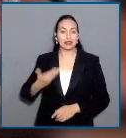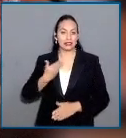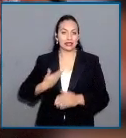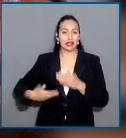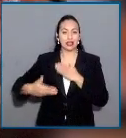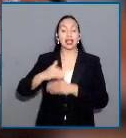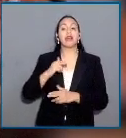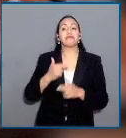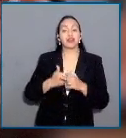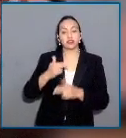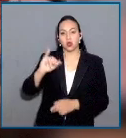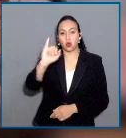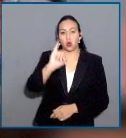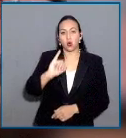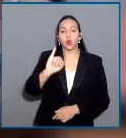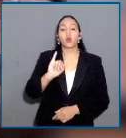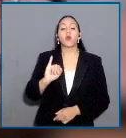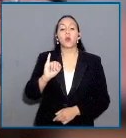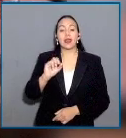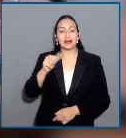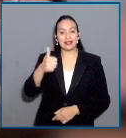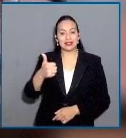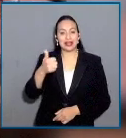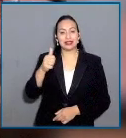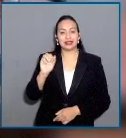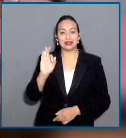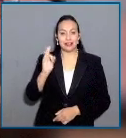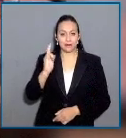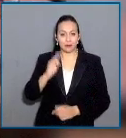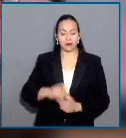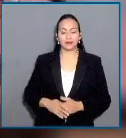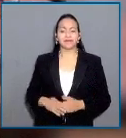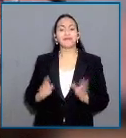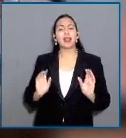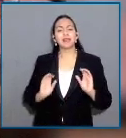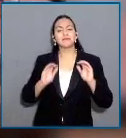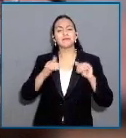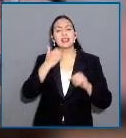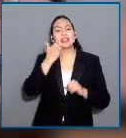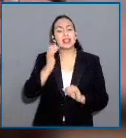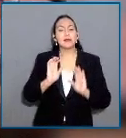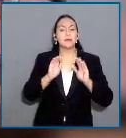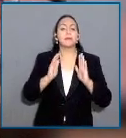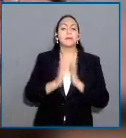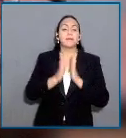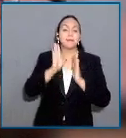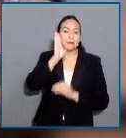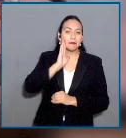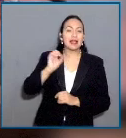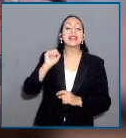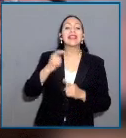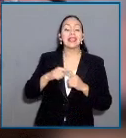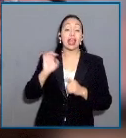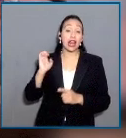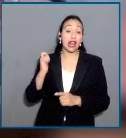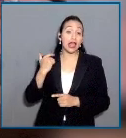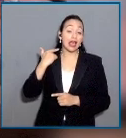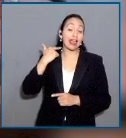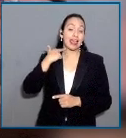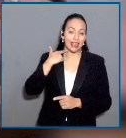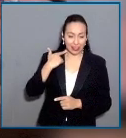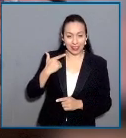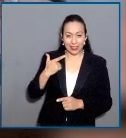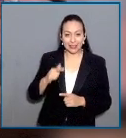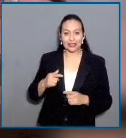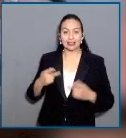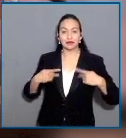jueves 6 de febrero. Entre las aspirantes a ministras se encuentran la exconsejera jurídica de la Presidencia, María